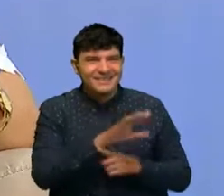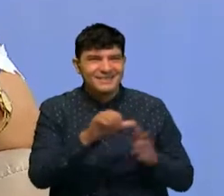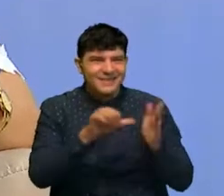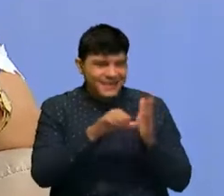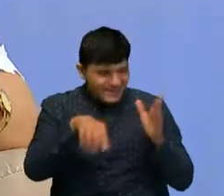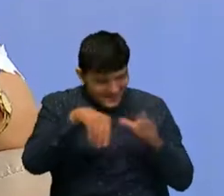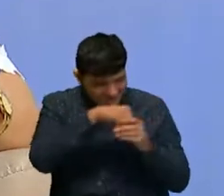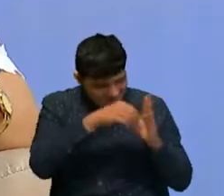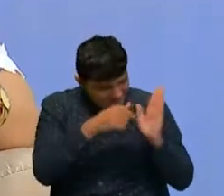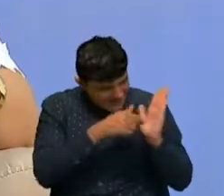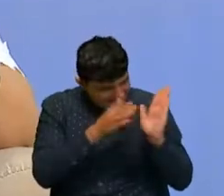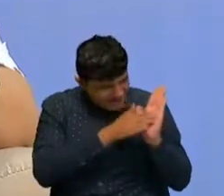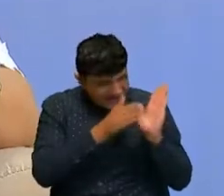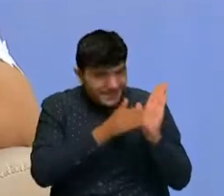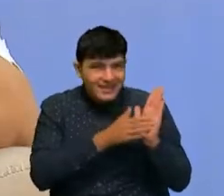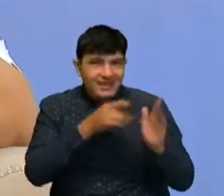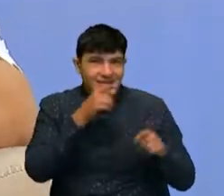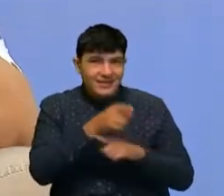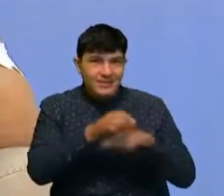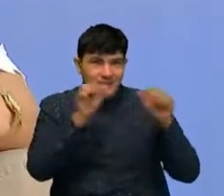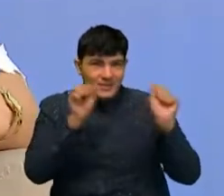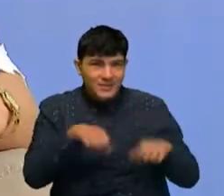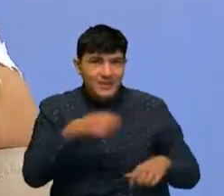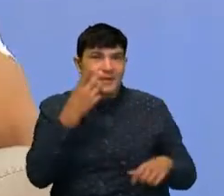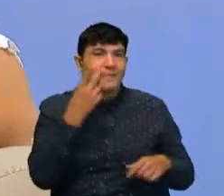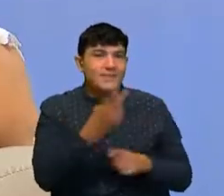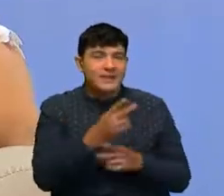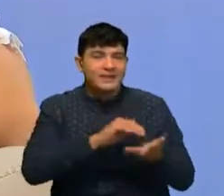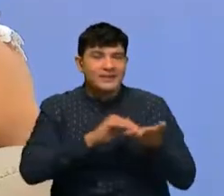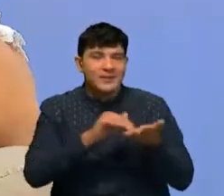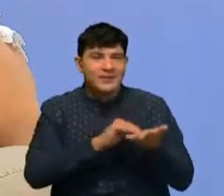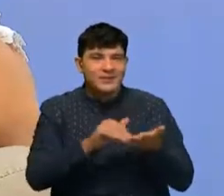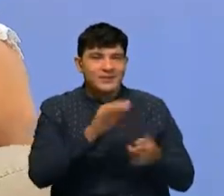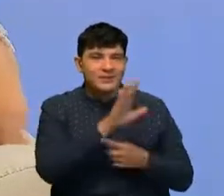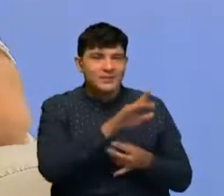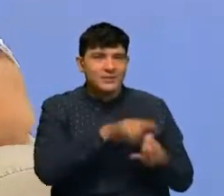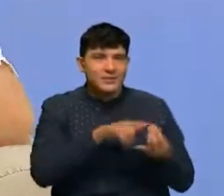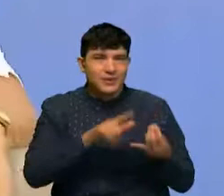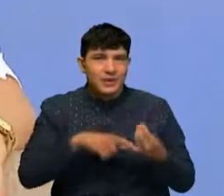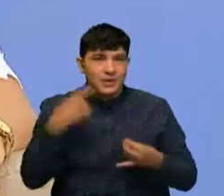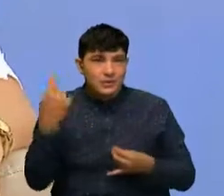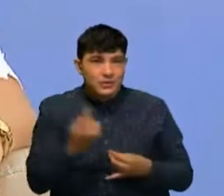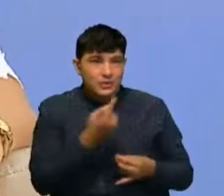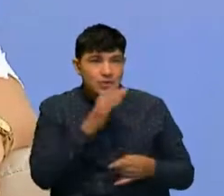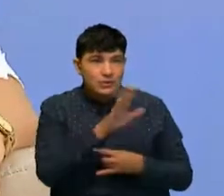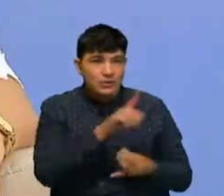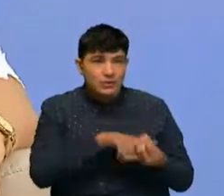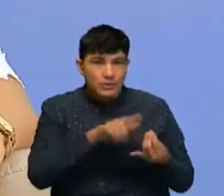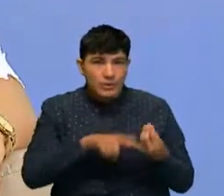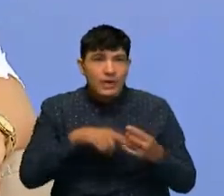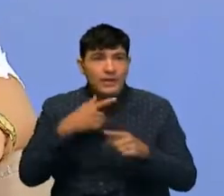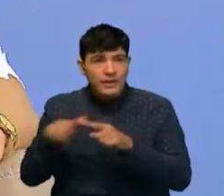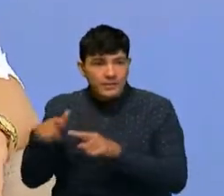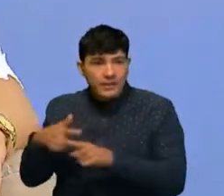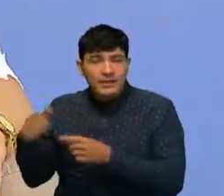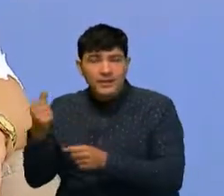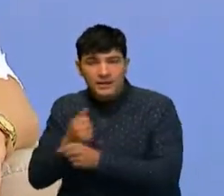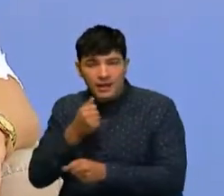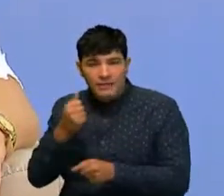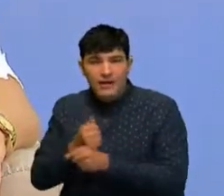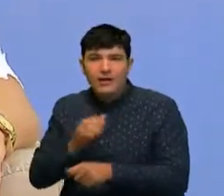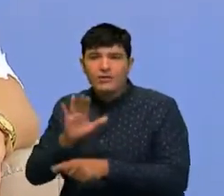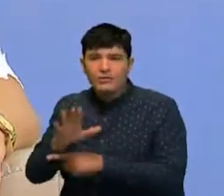usted va a encontrar la solución a su caso, y no solo el caso suyo, don Rubén, el caso de muchos trabajadores que trabajan